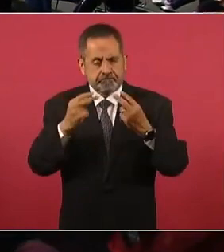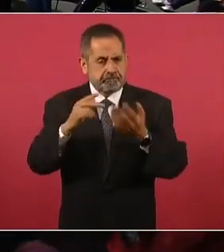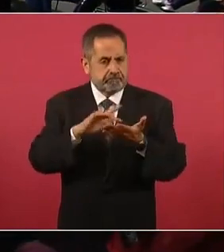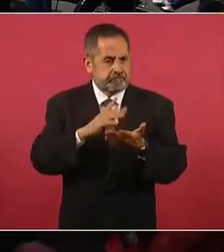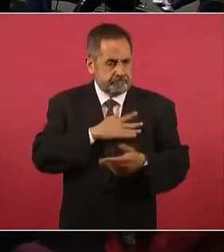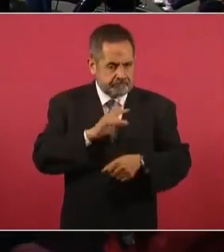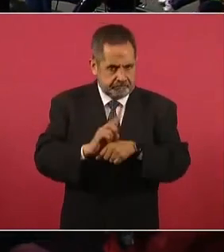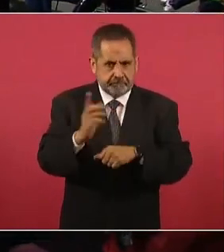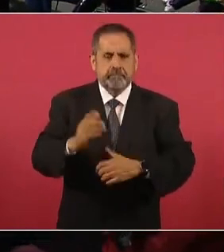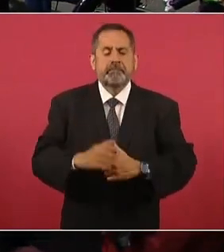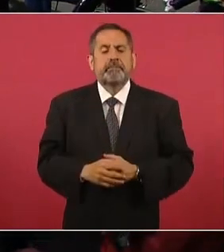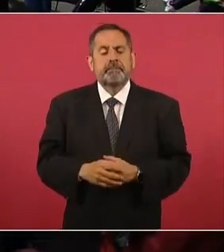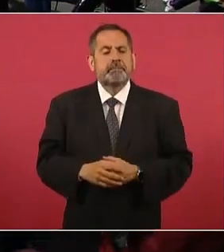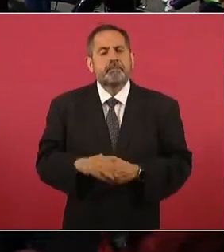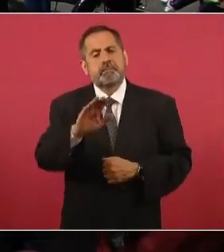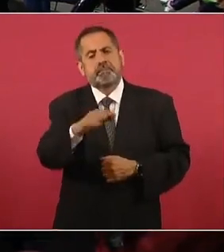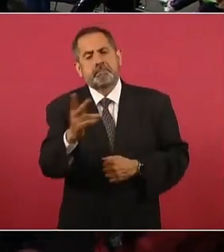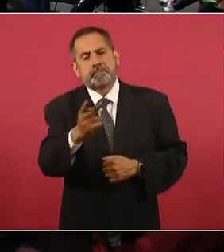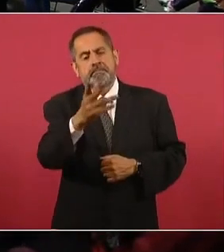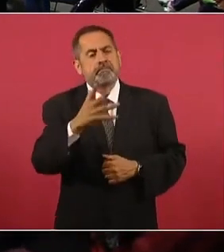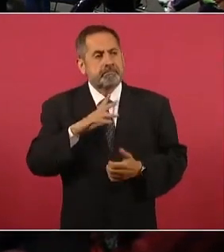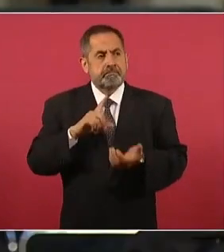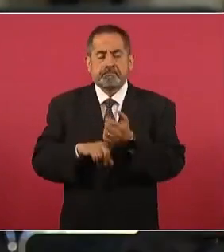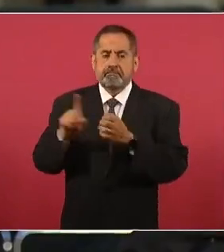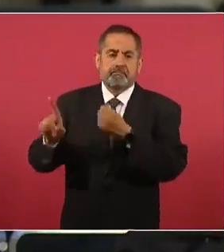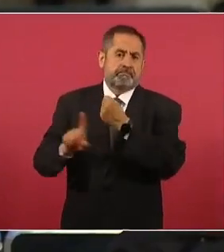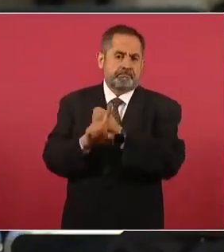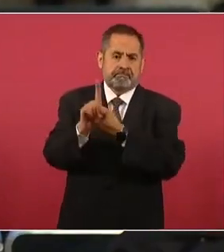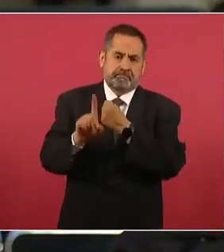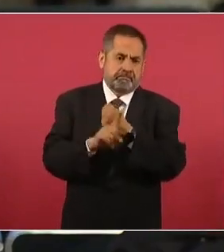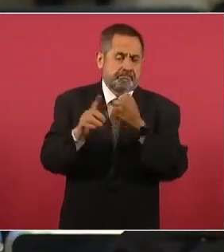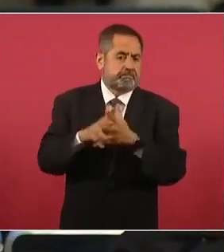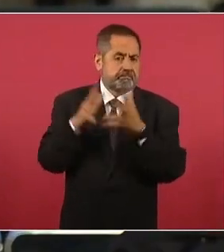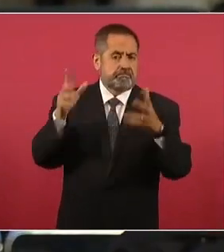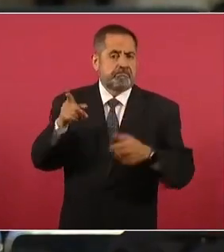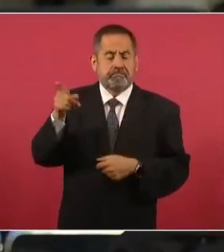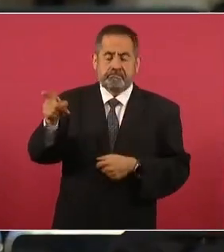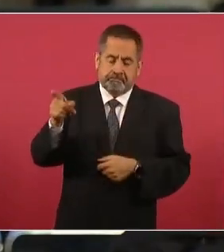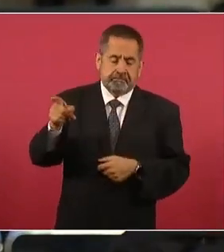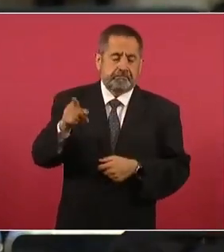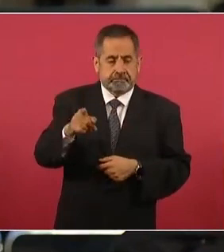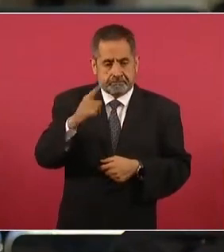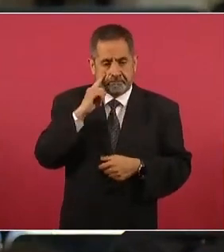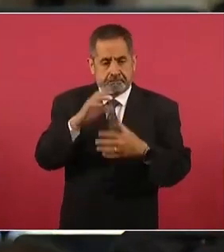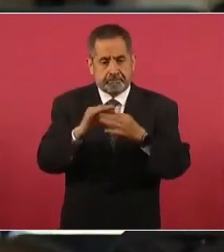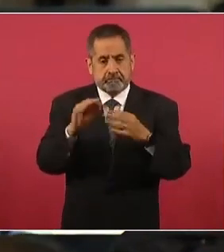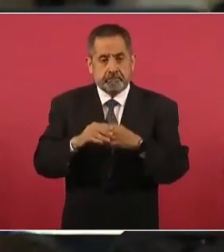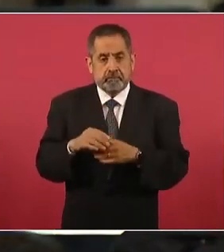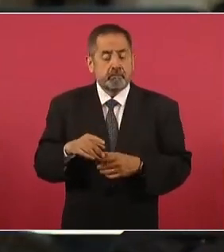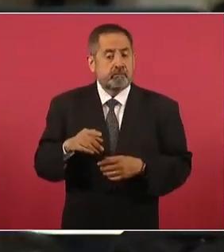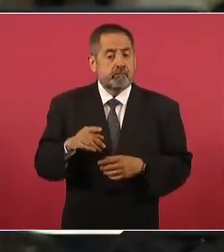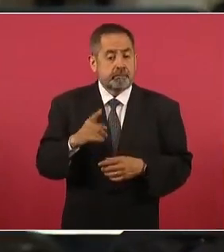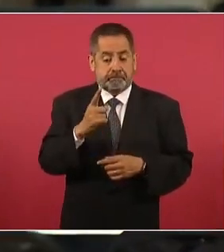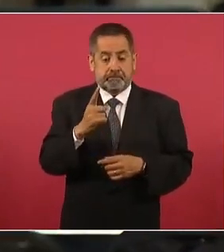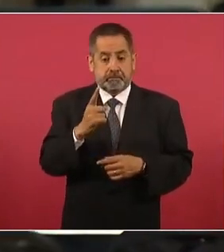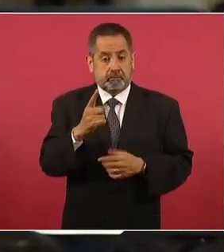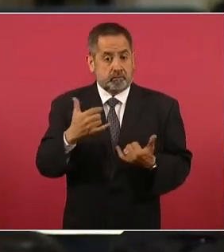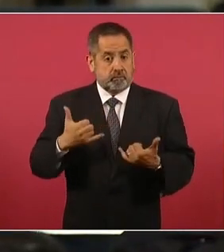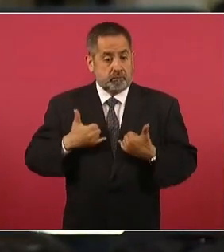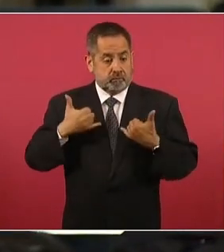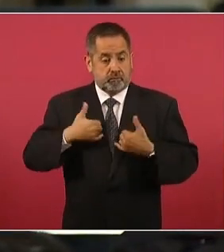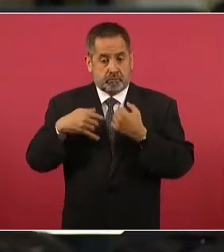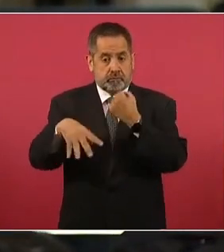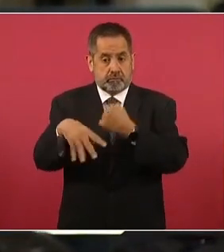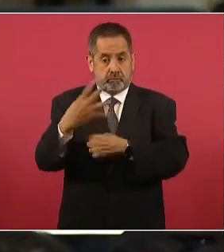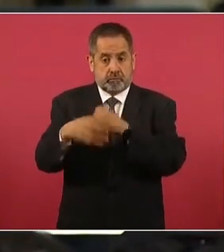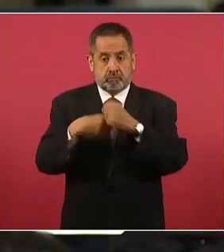presentes. Presidente, hay un grave problema, incluso pues la vida de un joven adolescente de